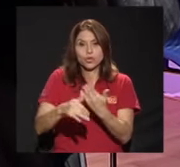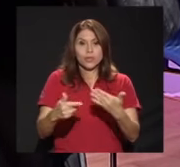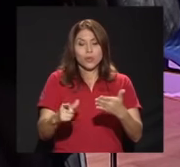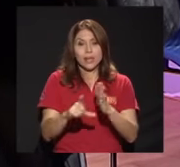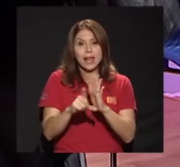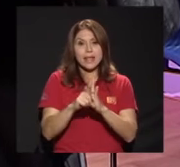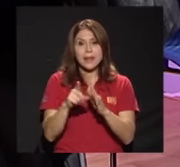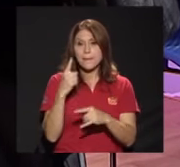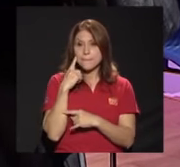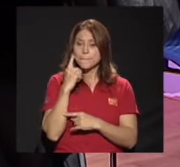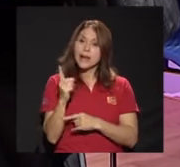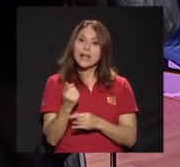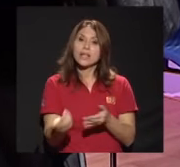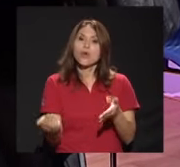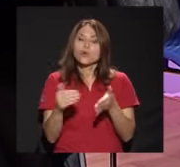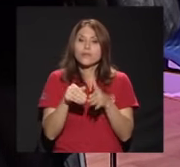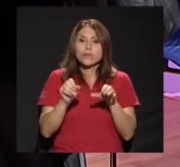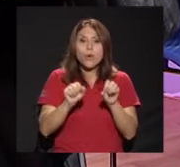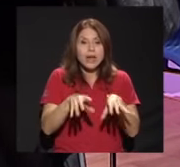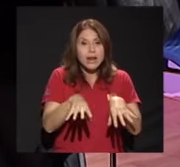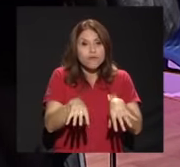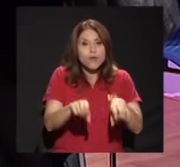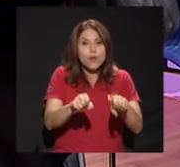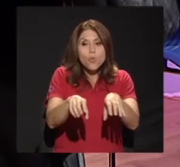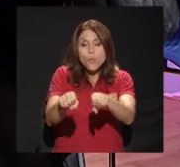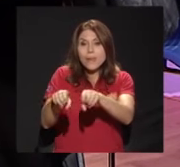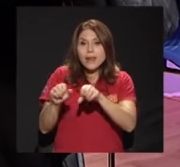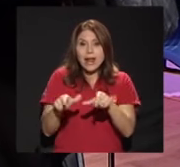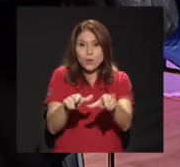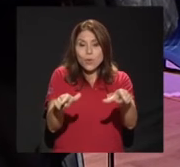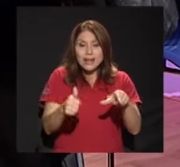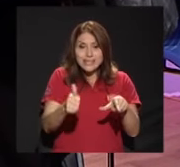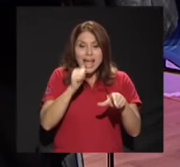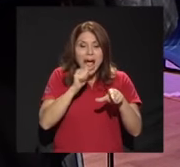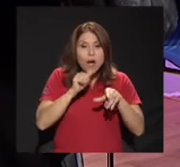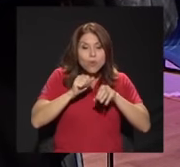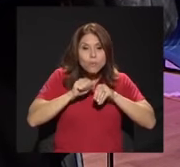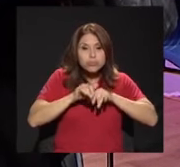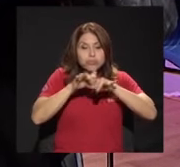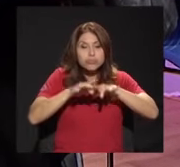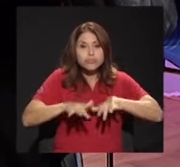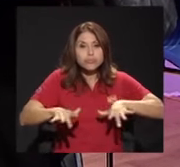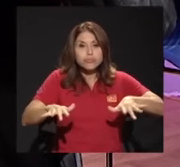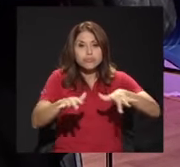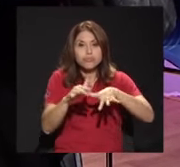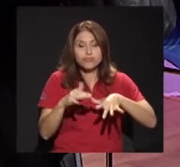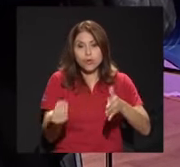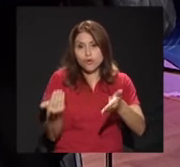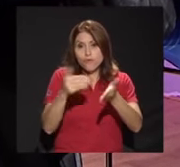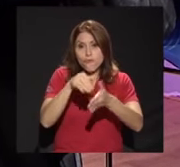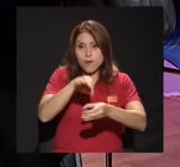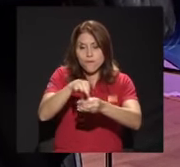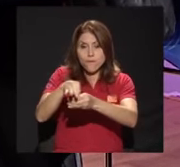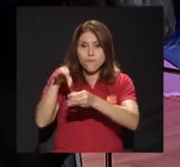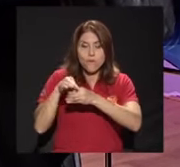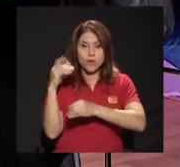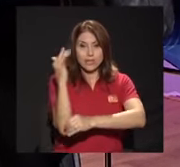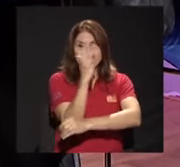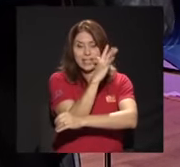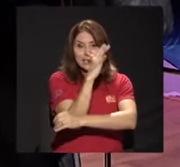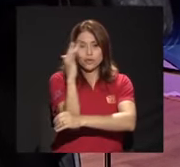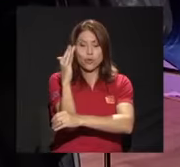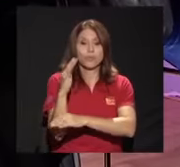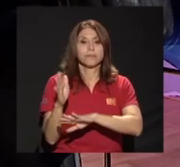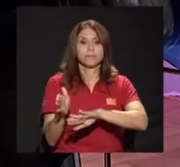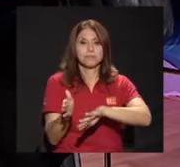de recuperación de cuerpos de agua, de reforestación, bueno, todo lo que está implicado en la gestión de recursos hídricos. Y el canon de